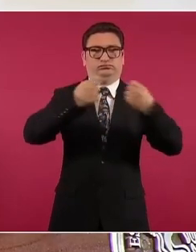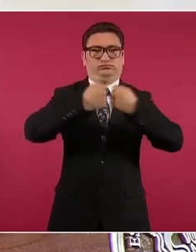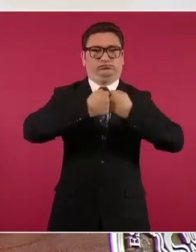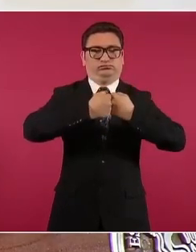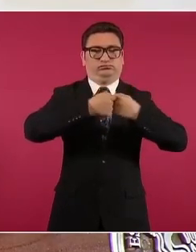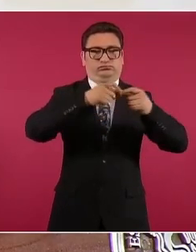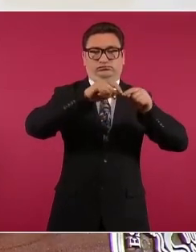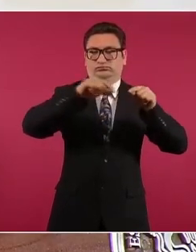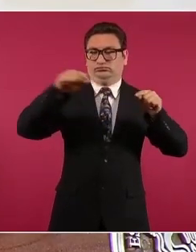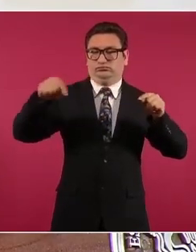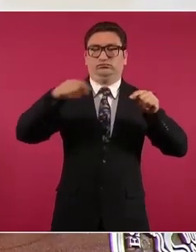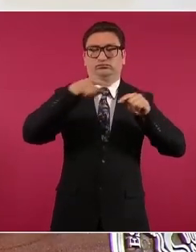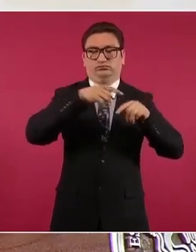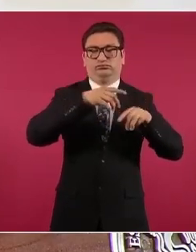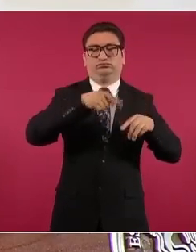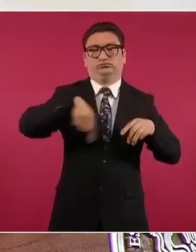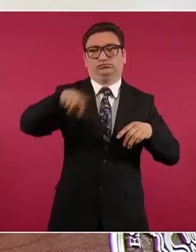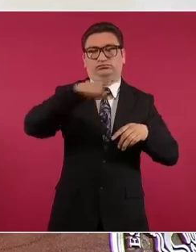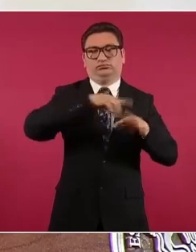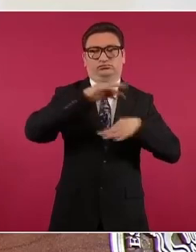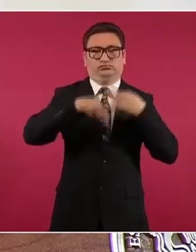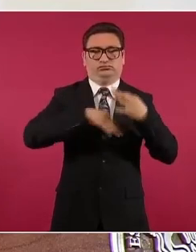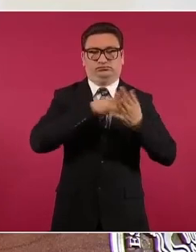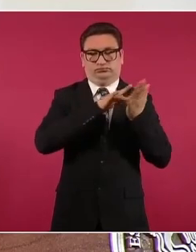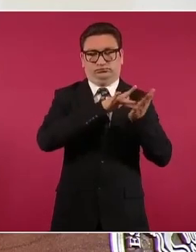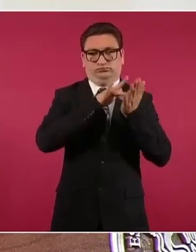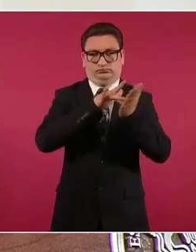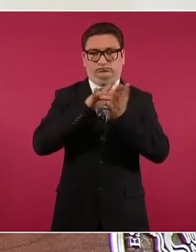fronterizas, desde luego también